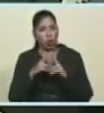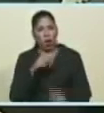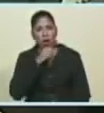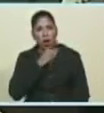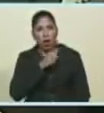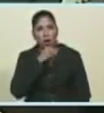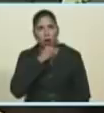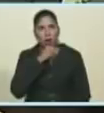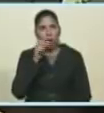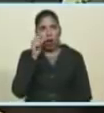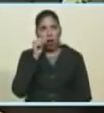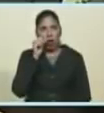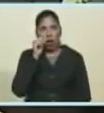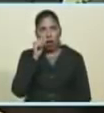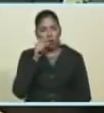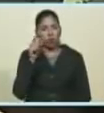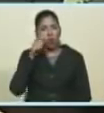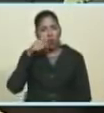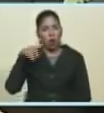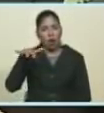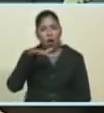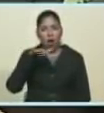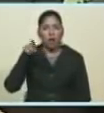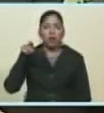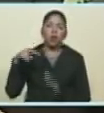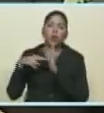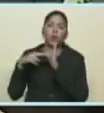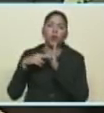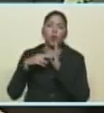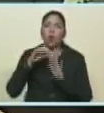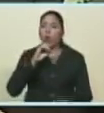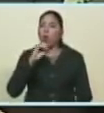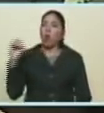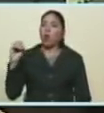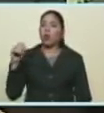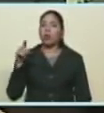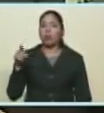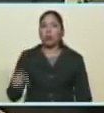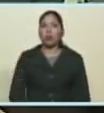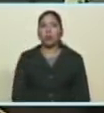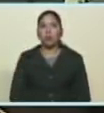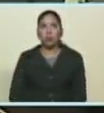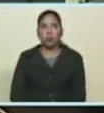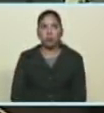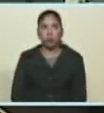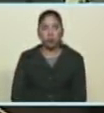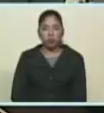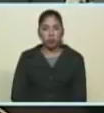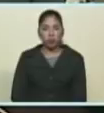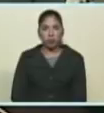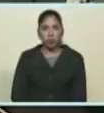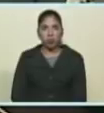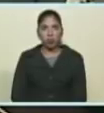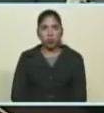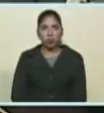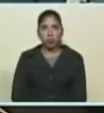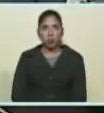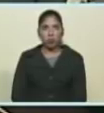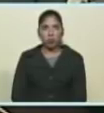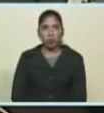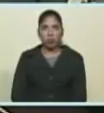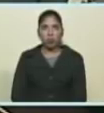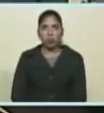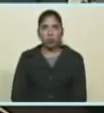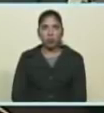a Sueida, un pueblo que queda al oeste de Damasco, allá en Siria. Muchachos que llegaron,